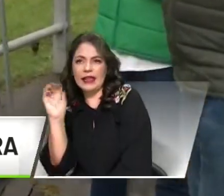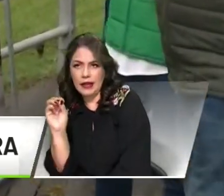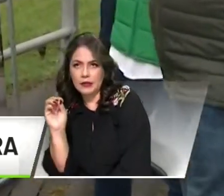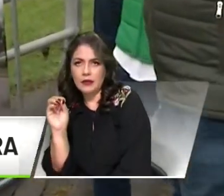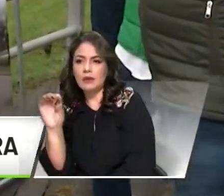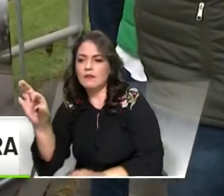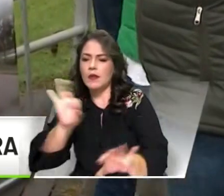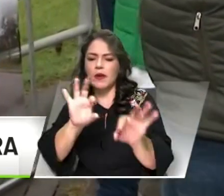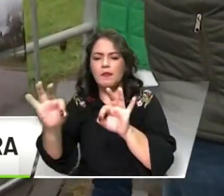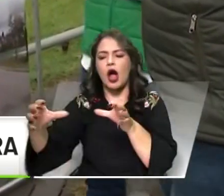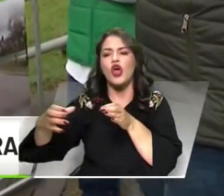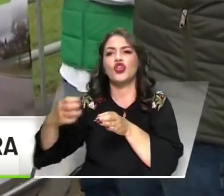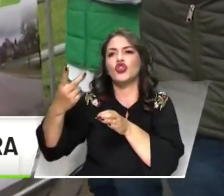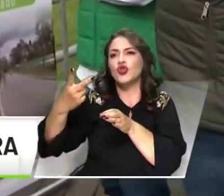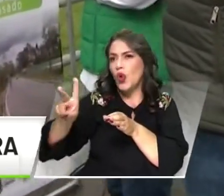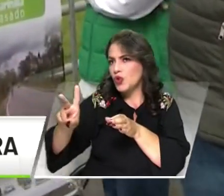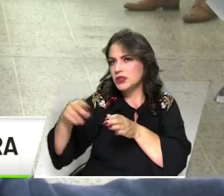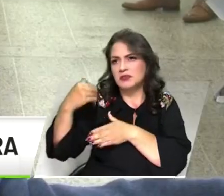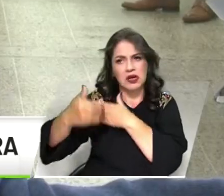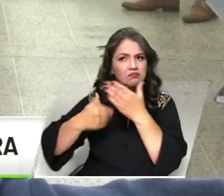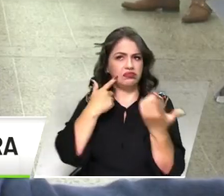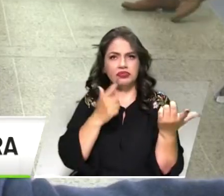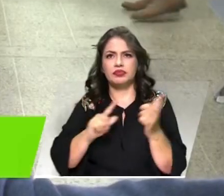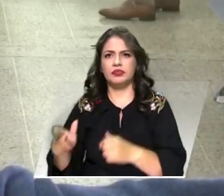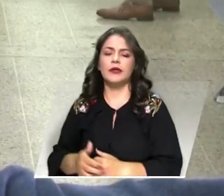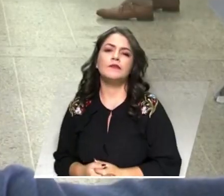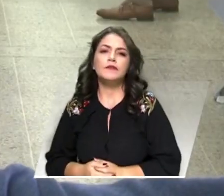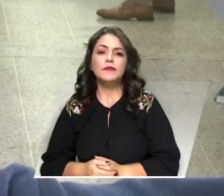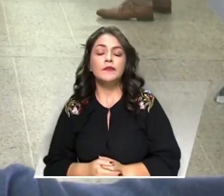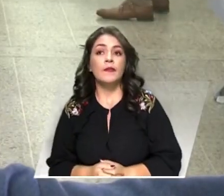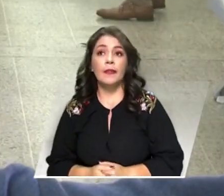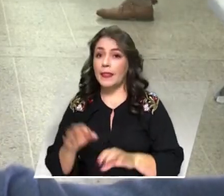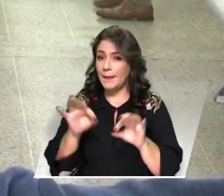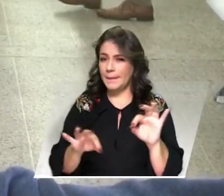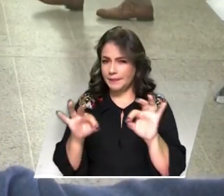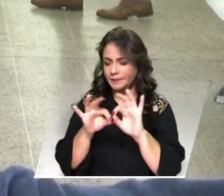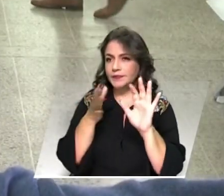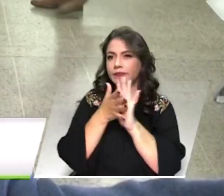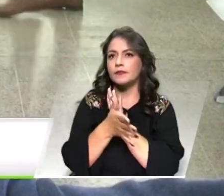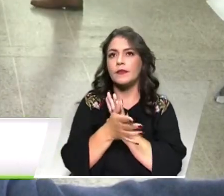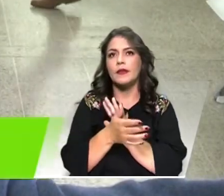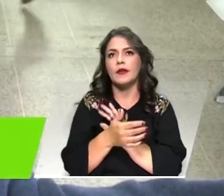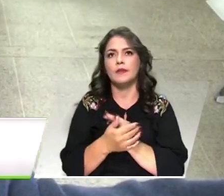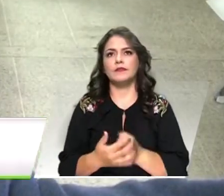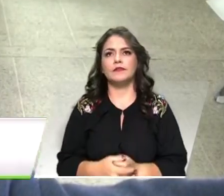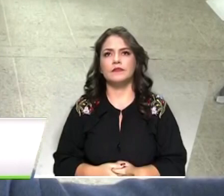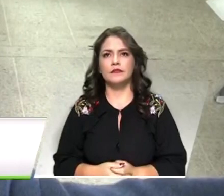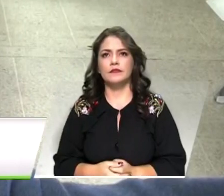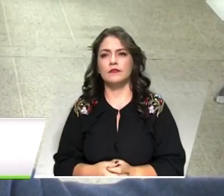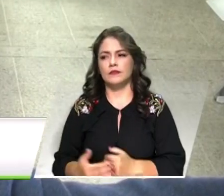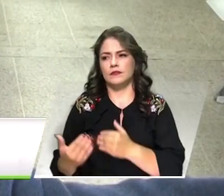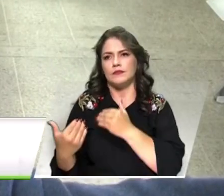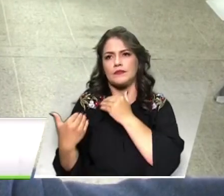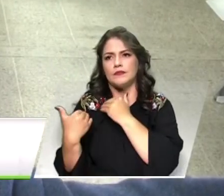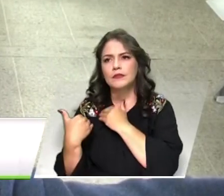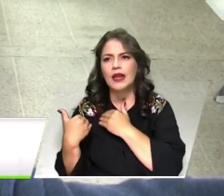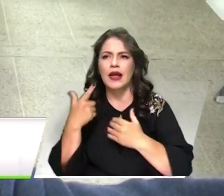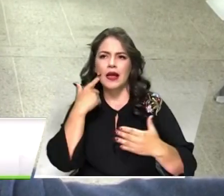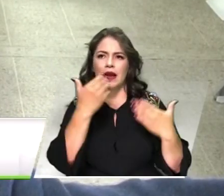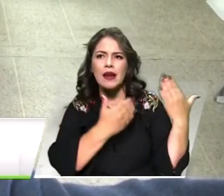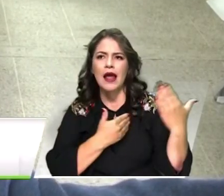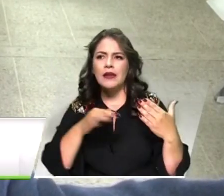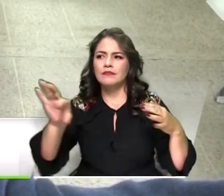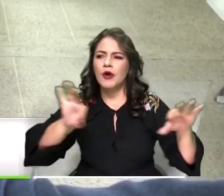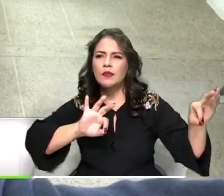12 de esos ya están en fases avanzadas. Es muy importante aclarar que son los municipios acá los encargados de hacer los estudios y diseños y